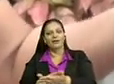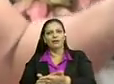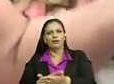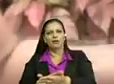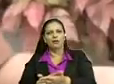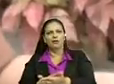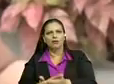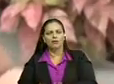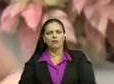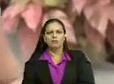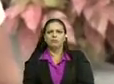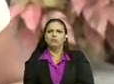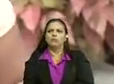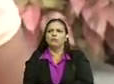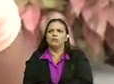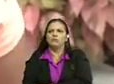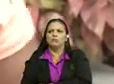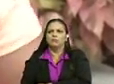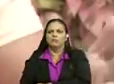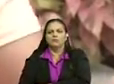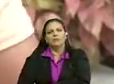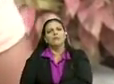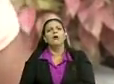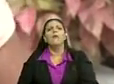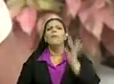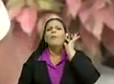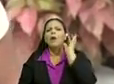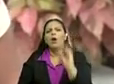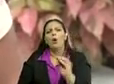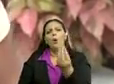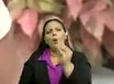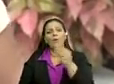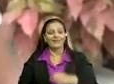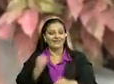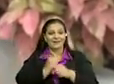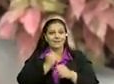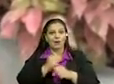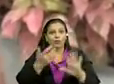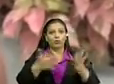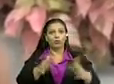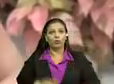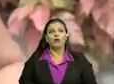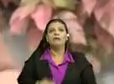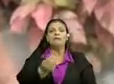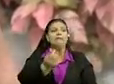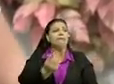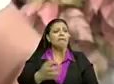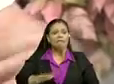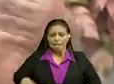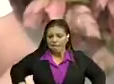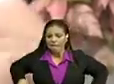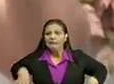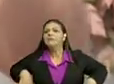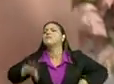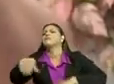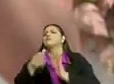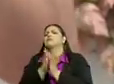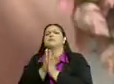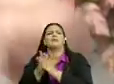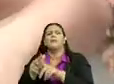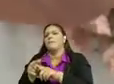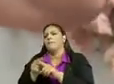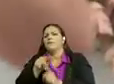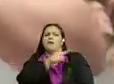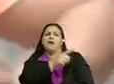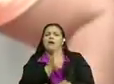también, chicas muy jóvenes, y ellas han prestado para poder entrar a trabajar. No es justo. Esa mujer se merece no solamente